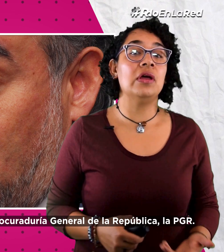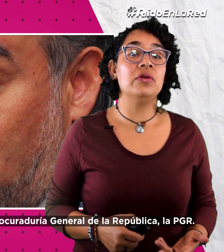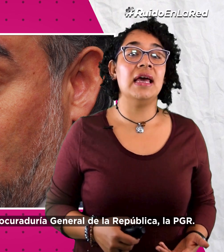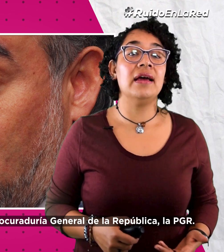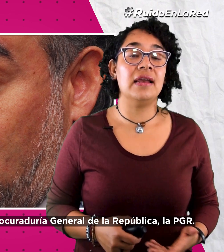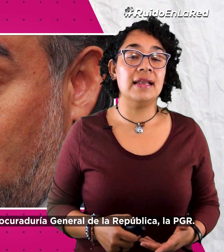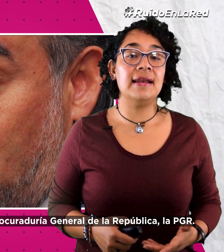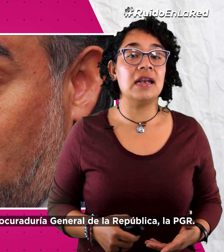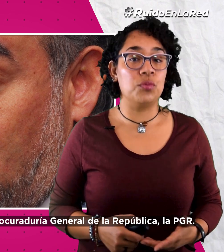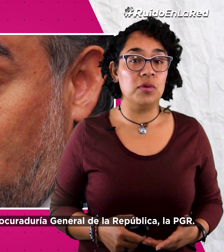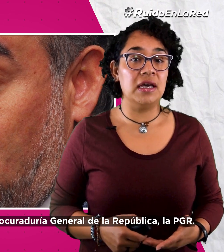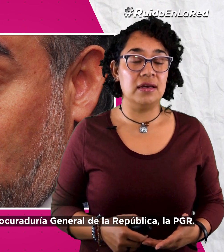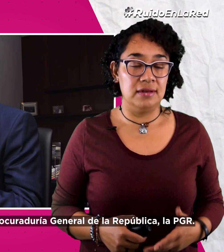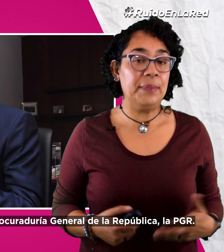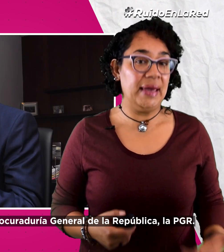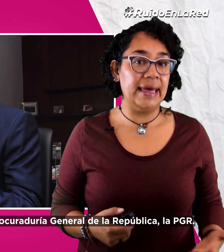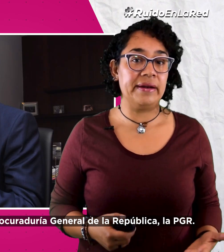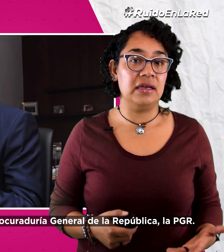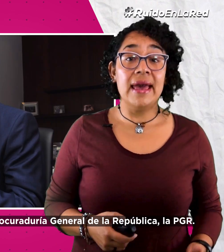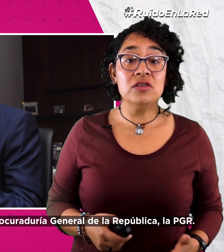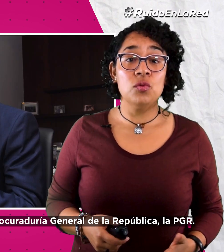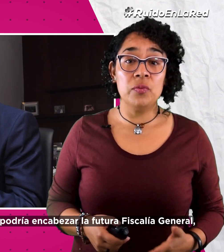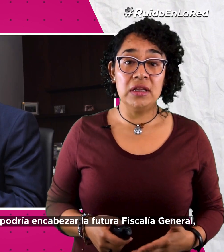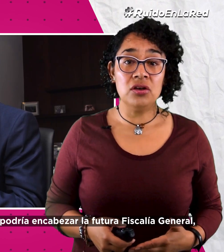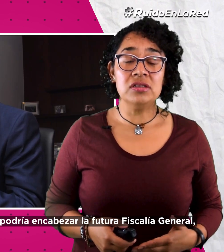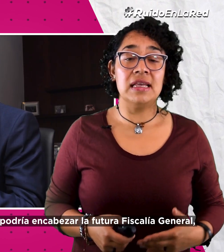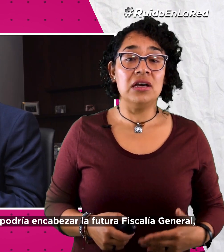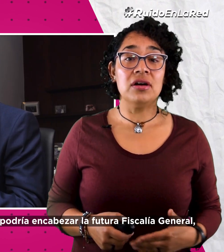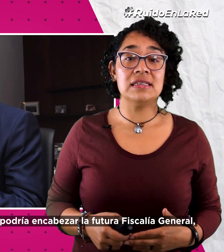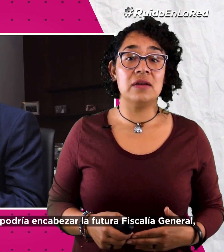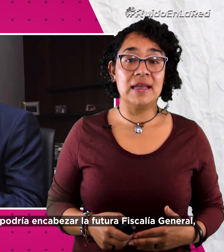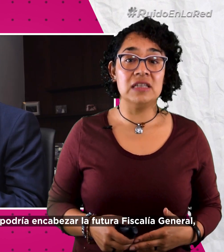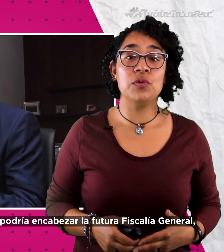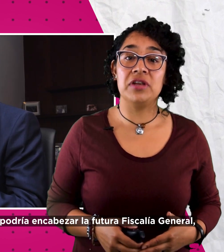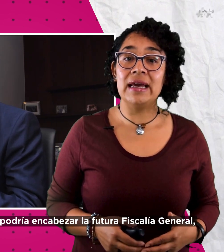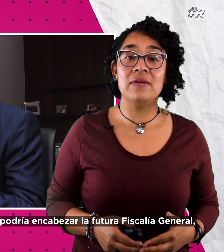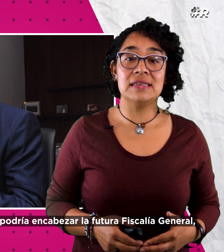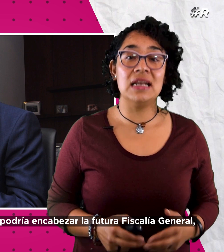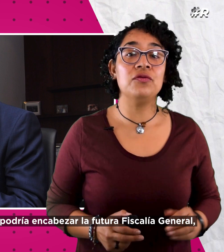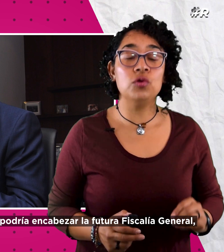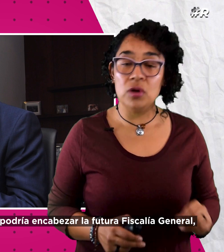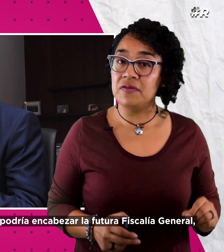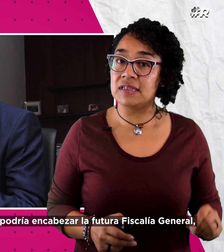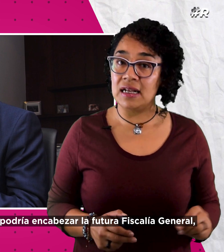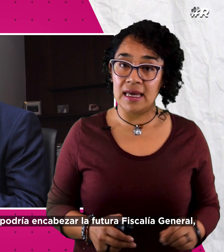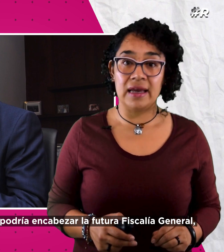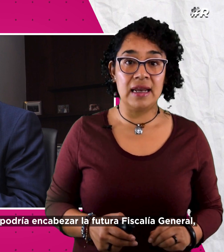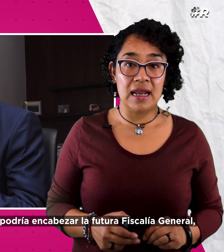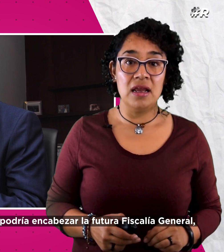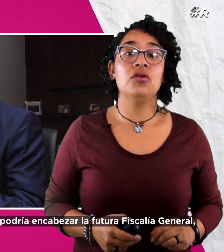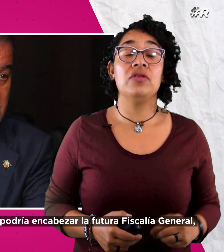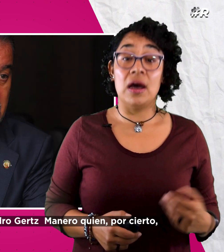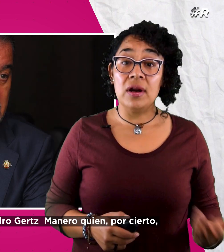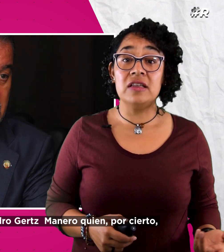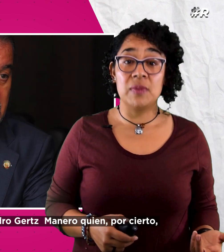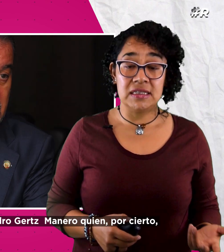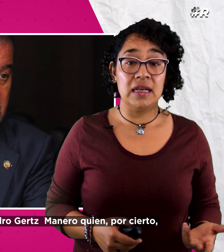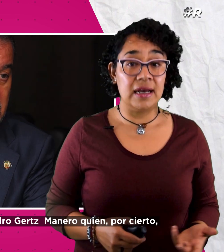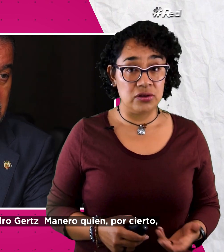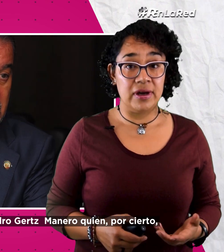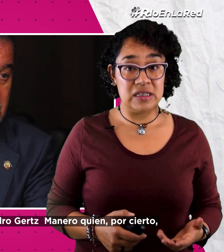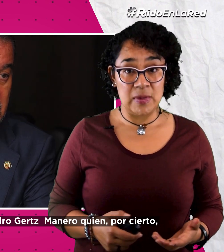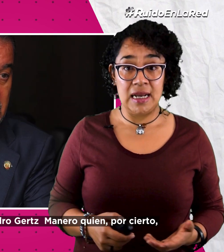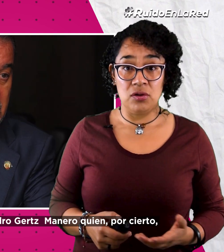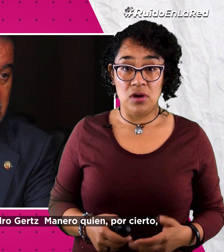la Procuraduría General de la República, la PGR. En su momento, se dijo que Cervantes podría encabezar la futura Fiscalía General, donde ahora